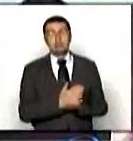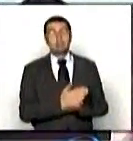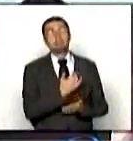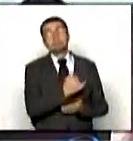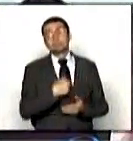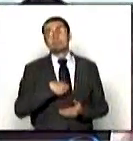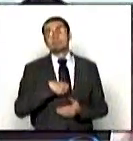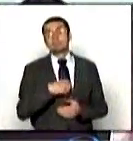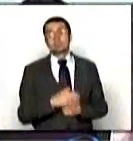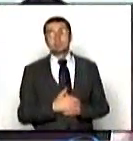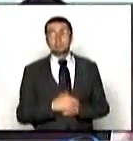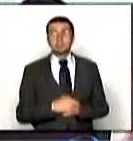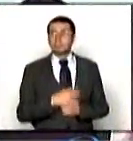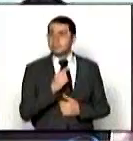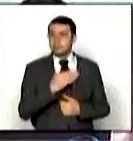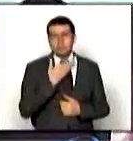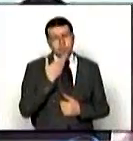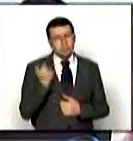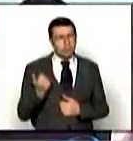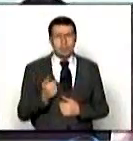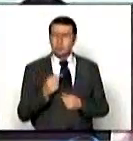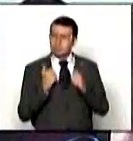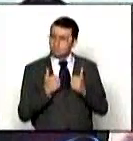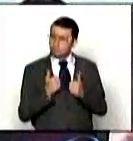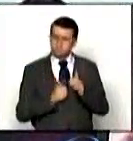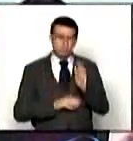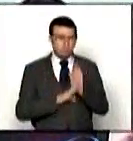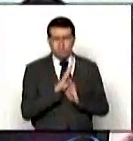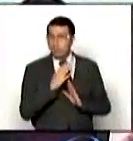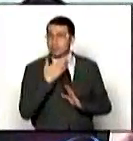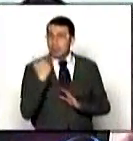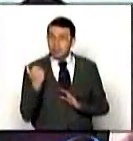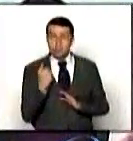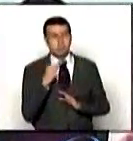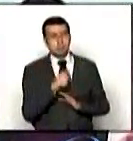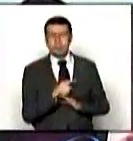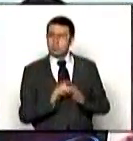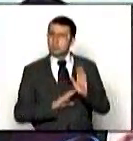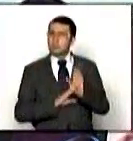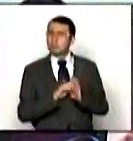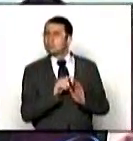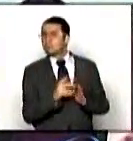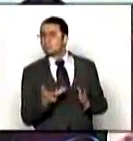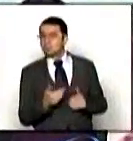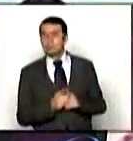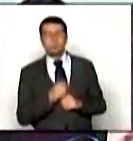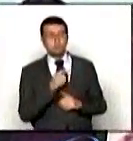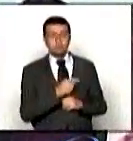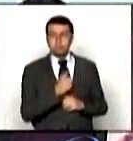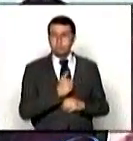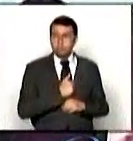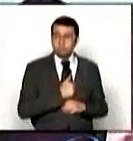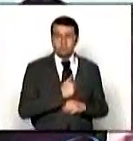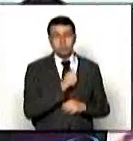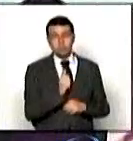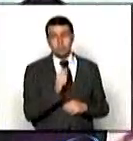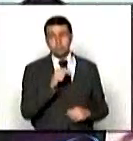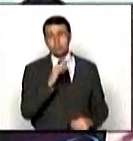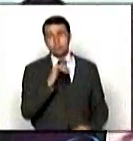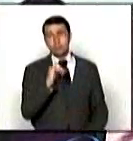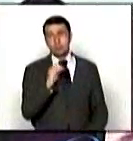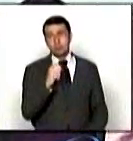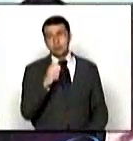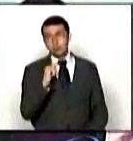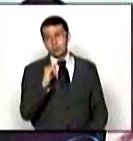frutas. El mejor elemento para estimular la respuesta del sistema inmune son los antioxidantes, y los antioxidantes